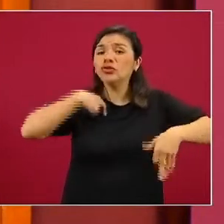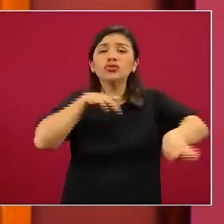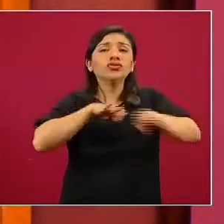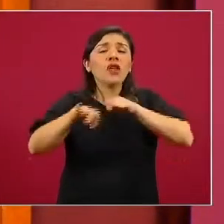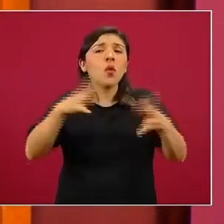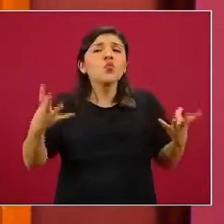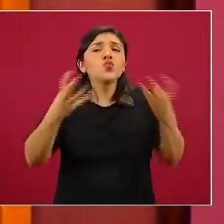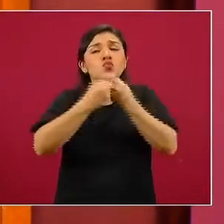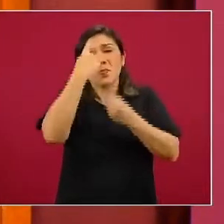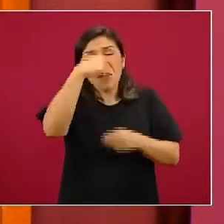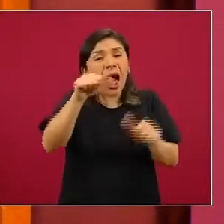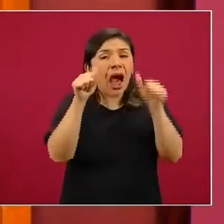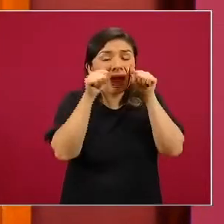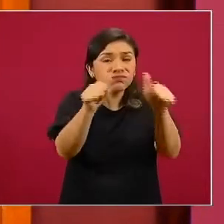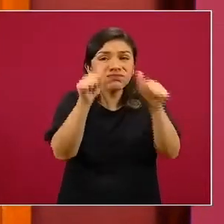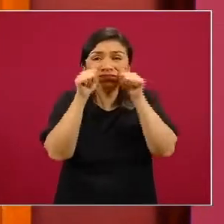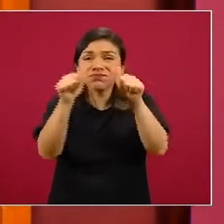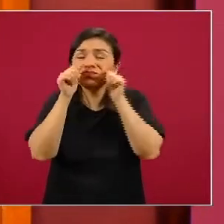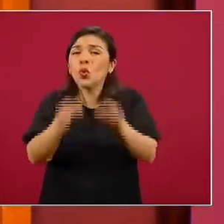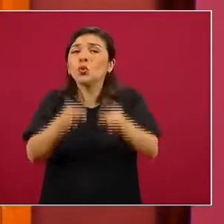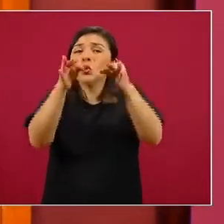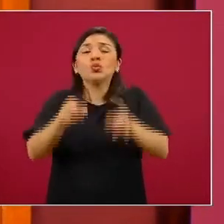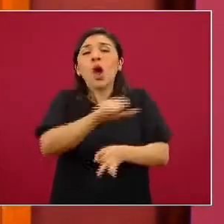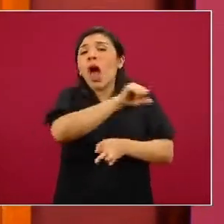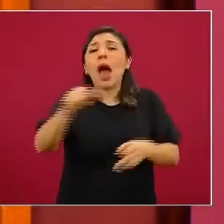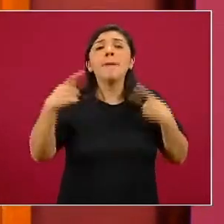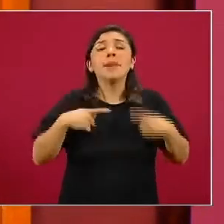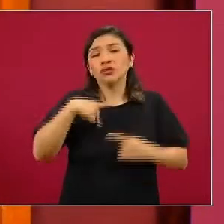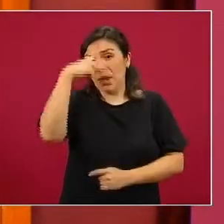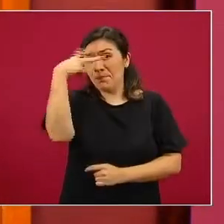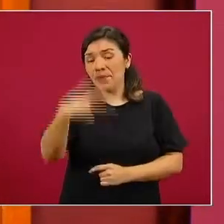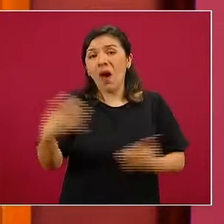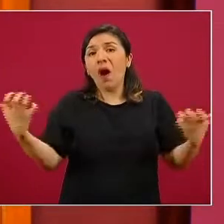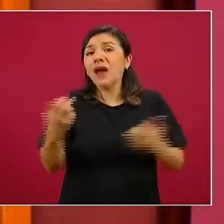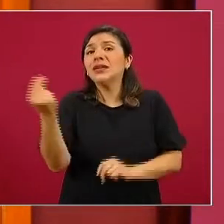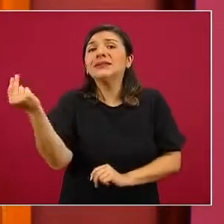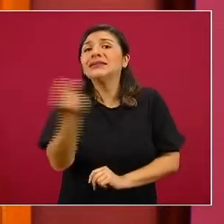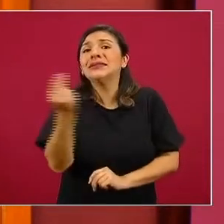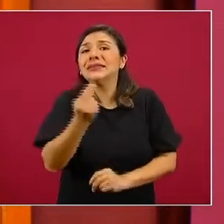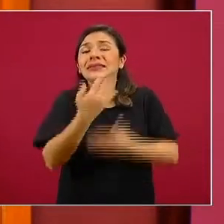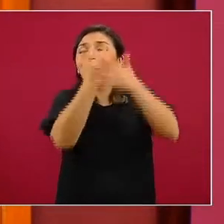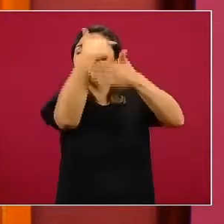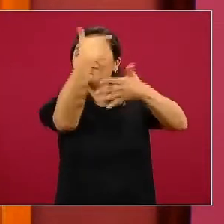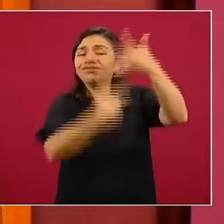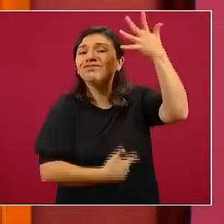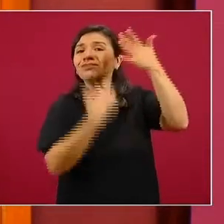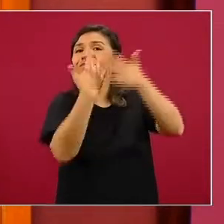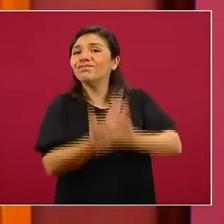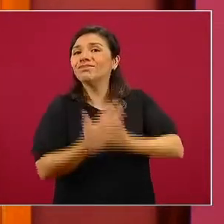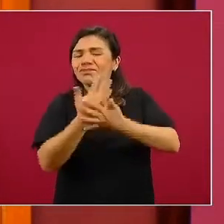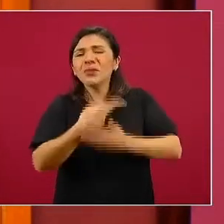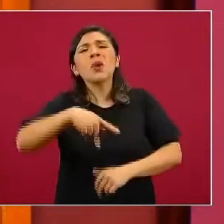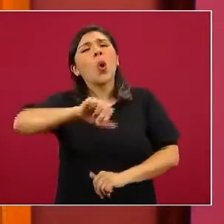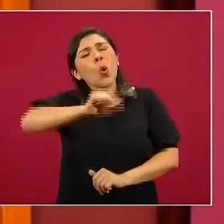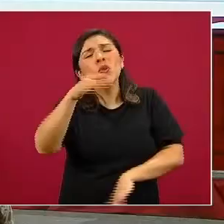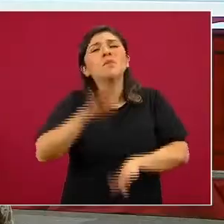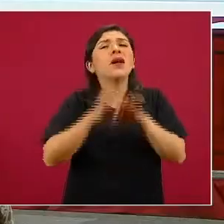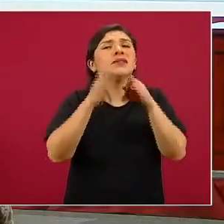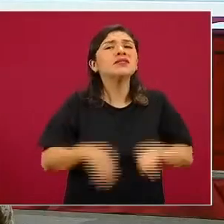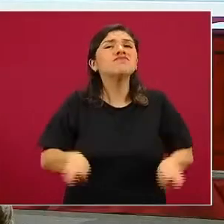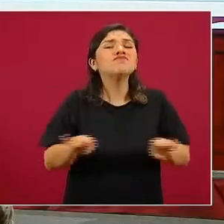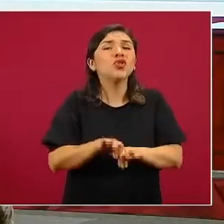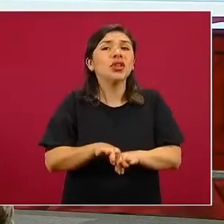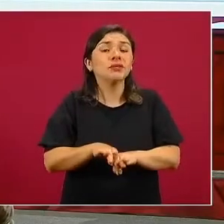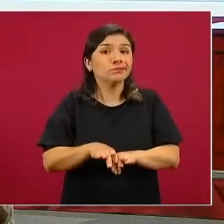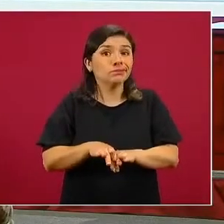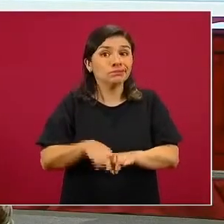para darle la atención a los mexicanos que ocupan de un trasplante. Pero hay otro factor más importante, el